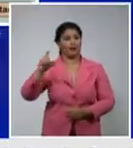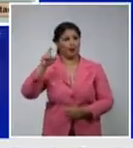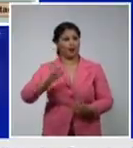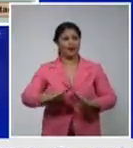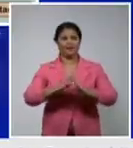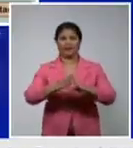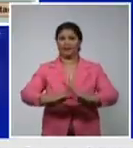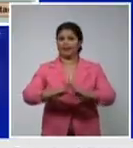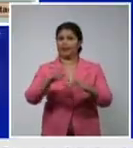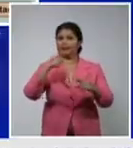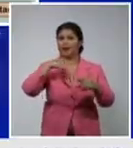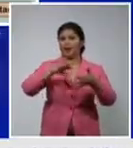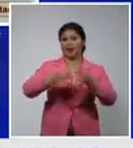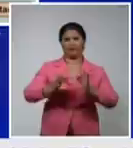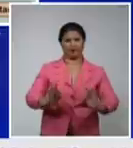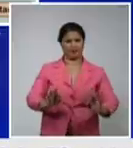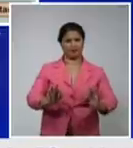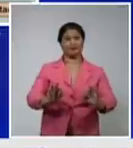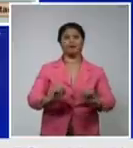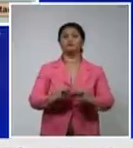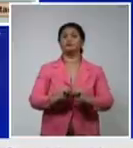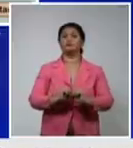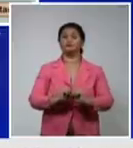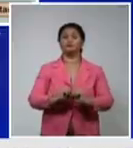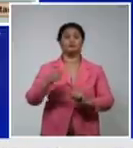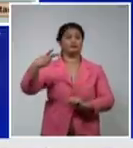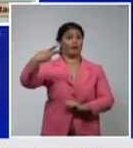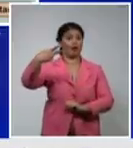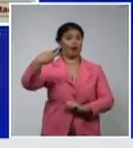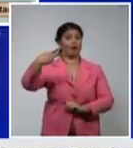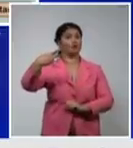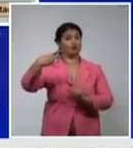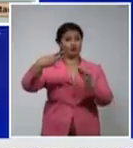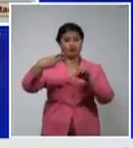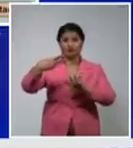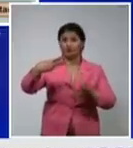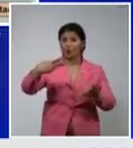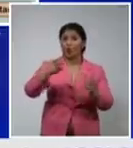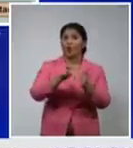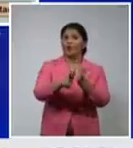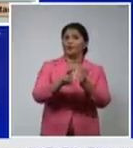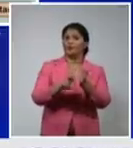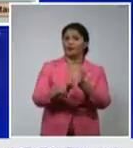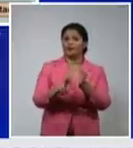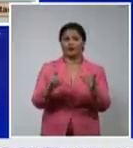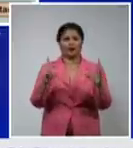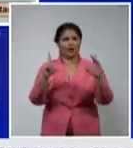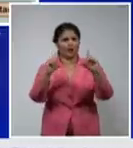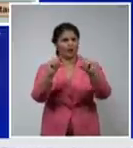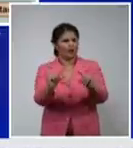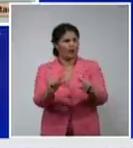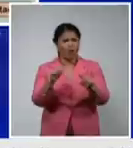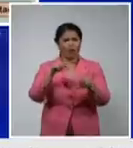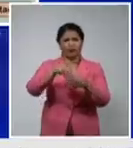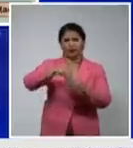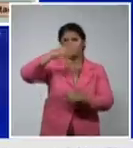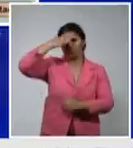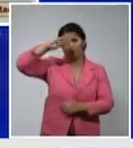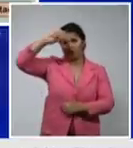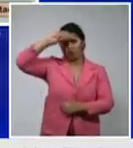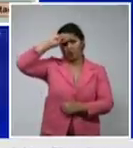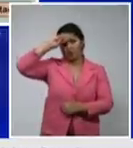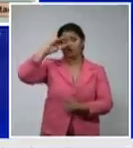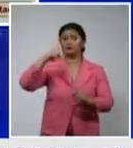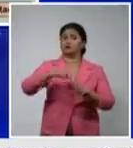y finalmente las 2 provincias con tasas más bajas. En Cuba, 12 Las